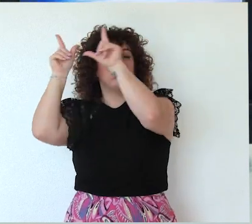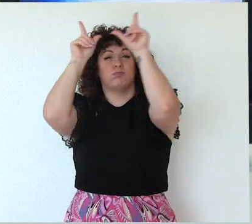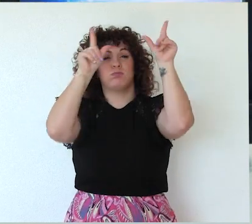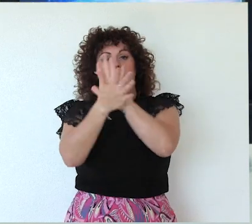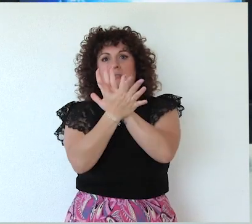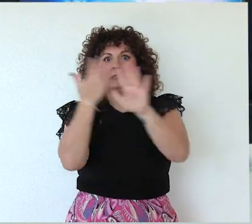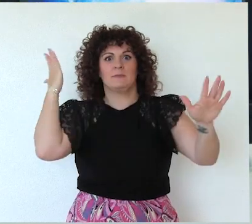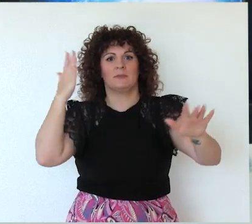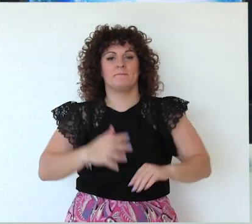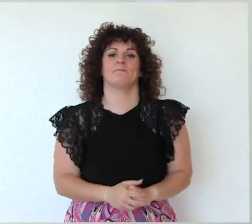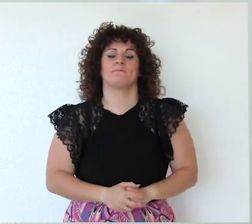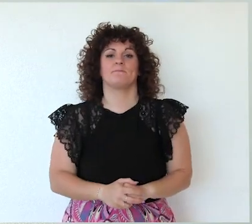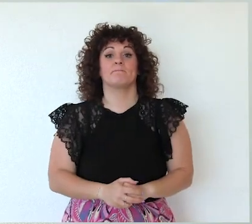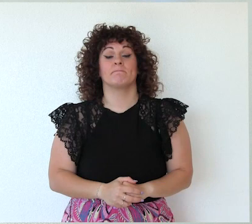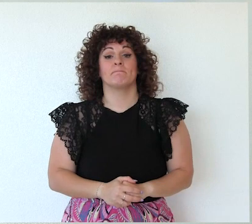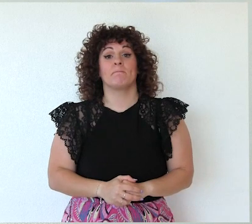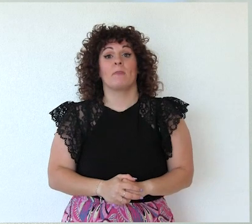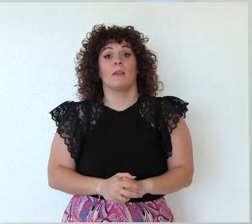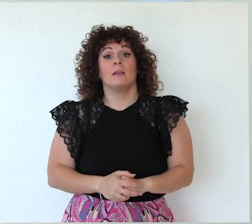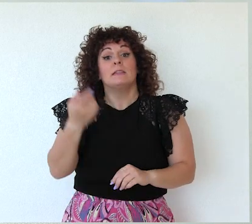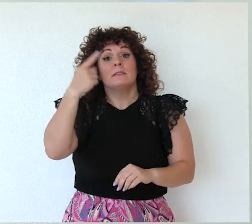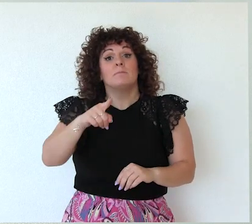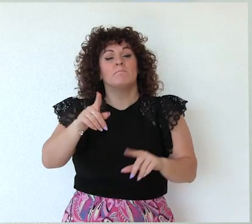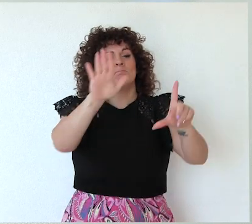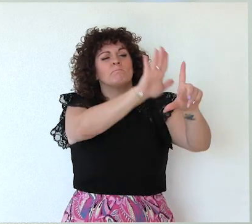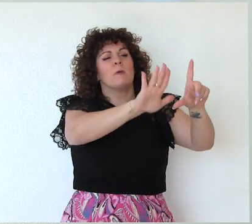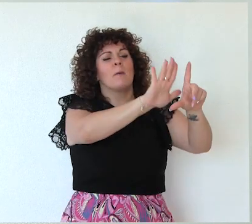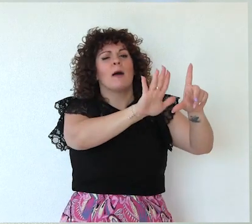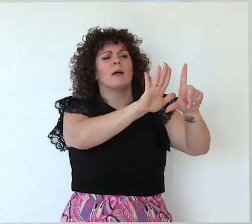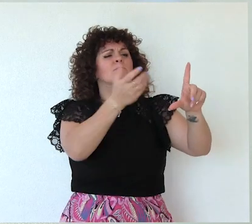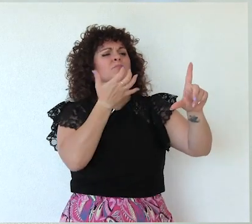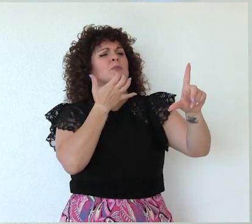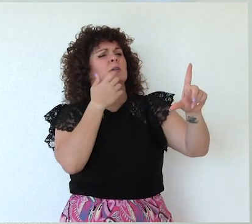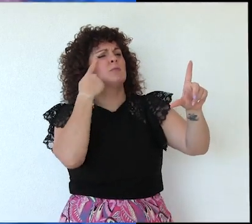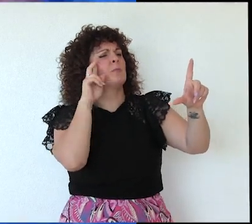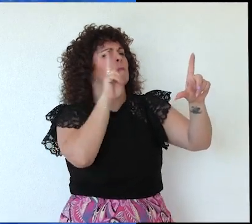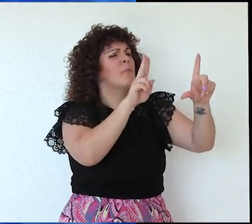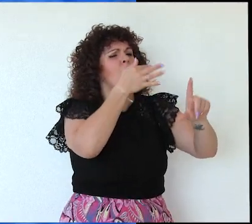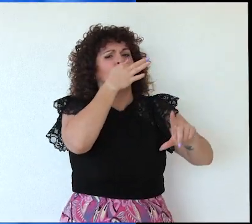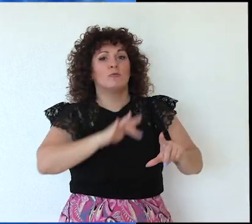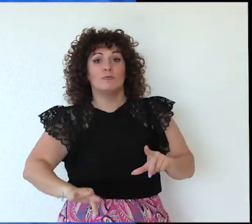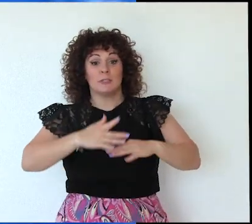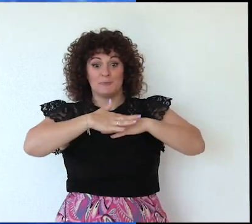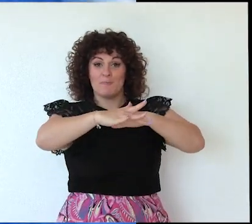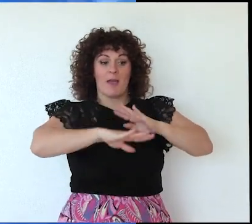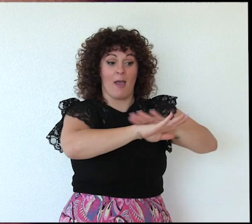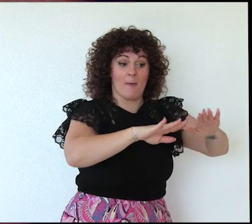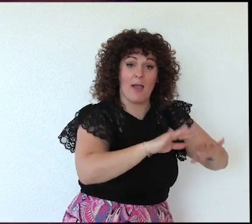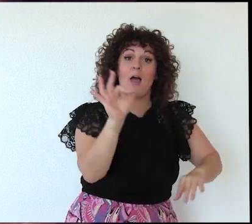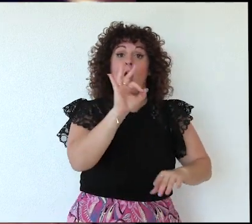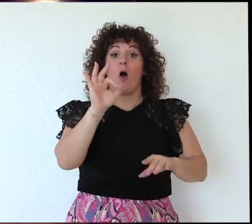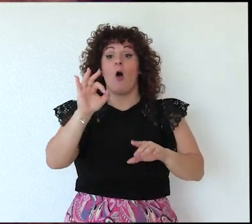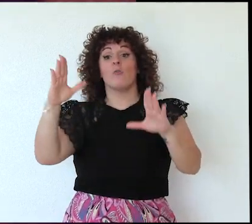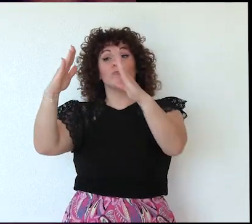manera fugaz. De hecho, aparecen imágenes de, por ejemplo, un niño bañándose en la playa o